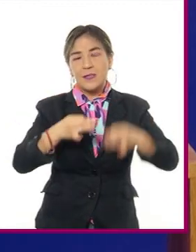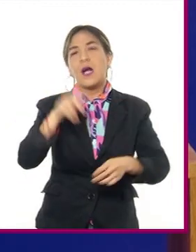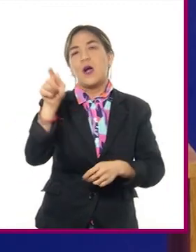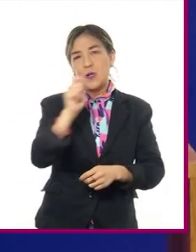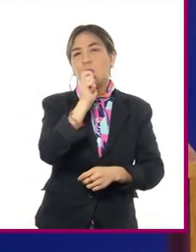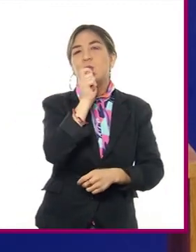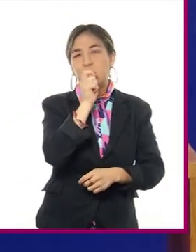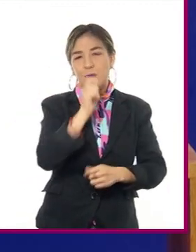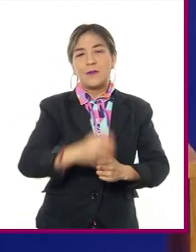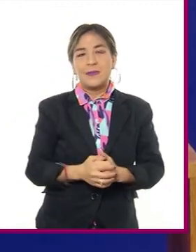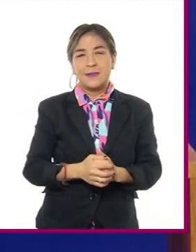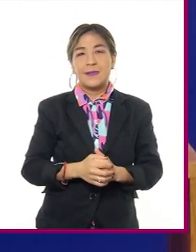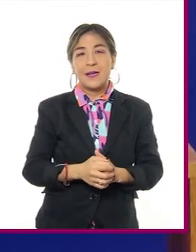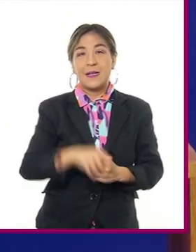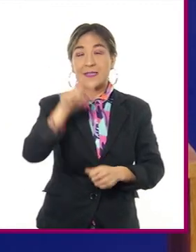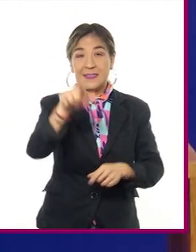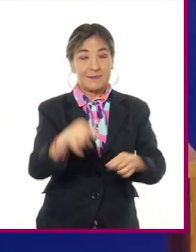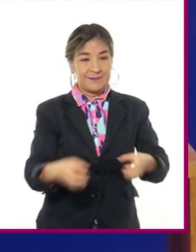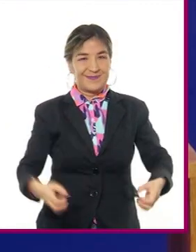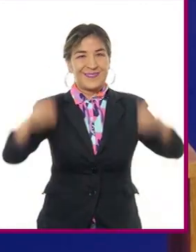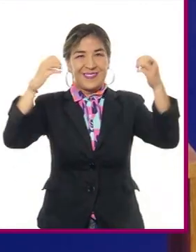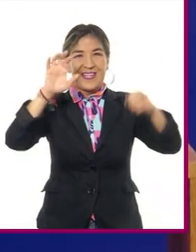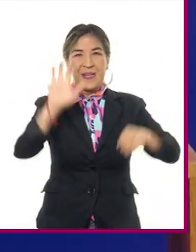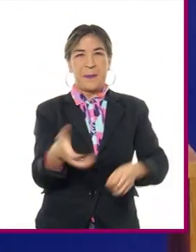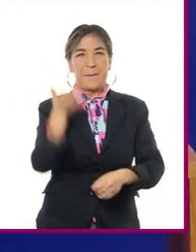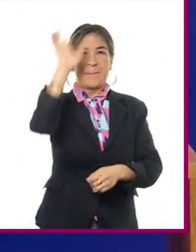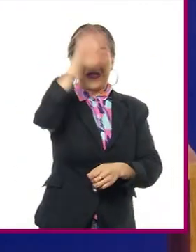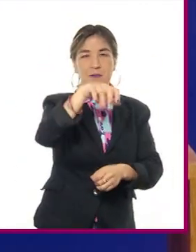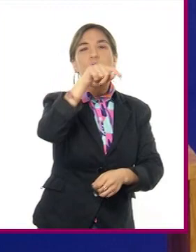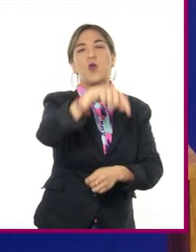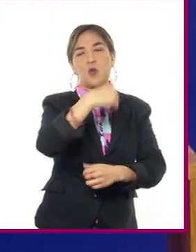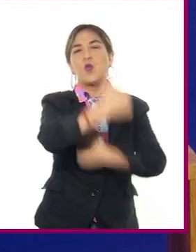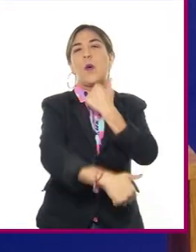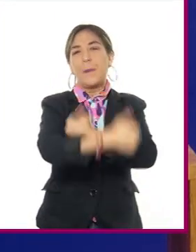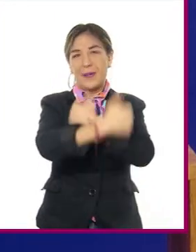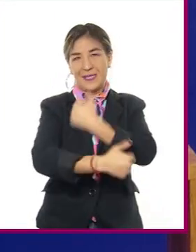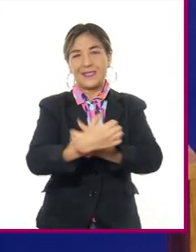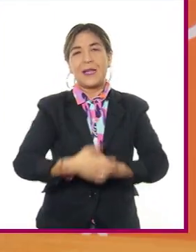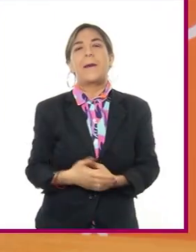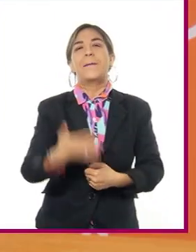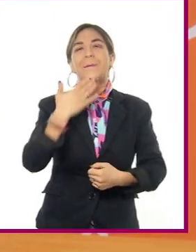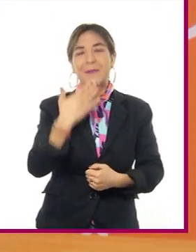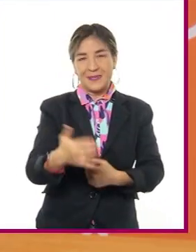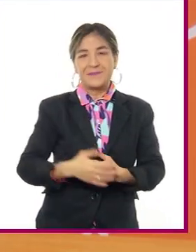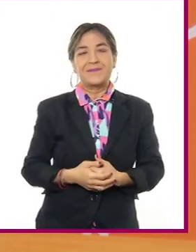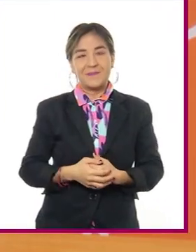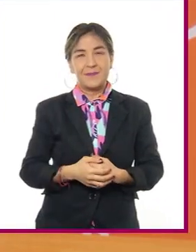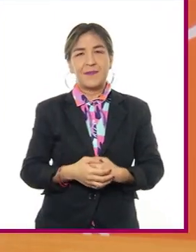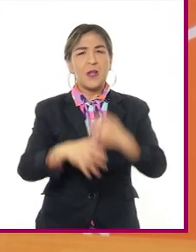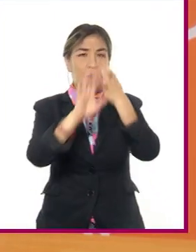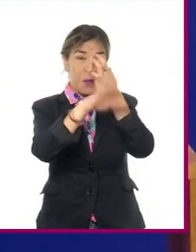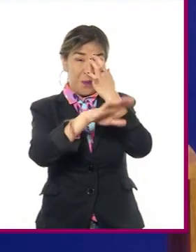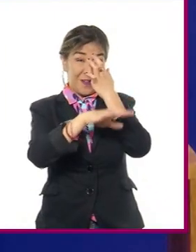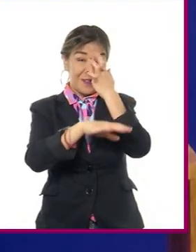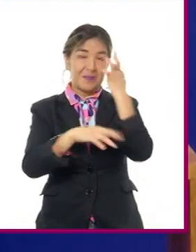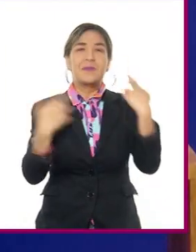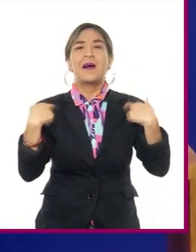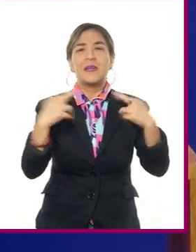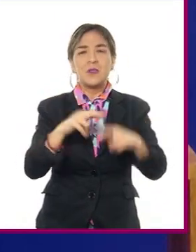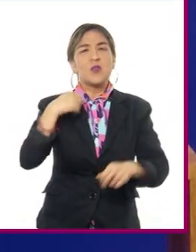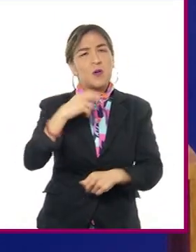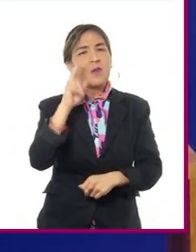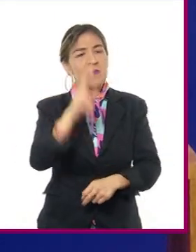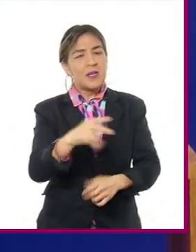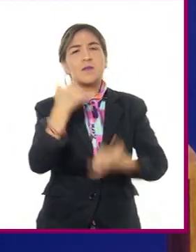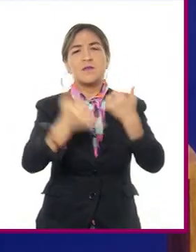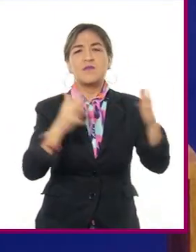árbitros. Y las canastas serían del área de competencia. Muy bien. ¿Ah? Oiga, profesor, pero yo he visto partidos